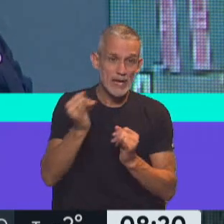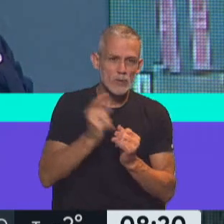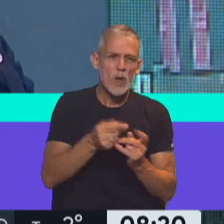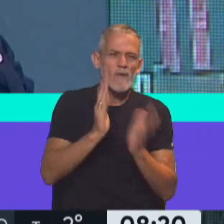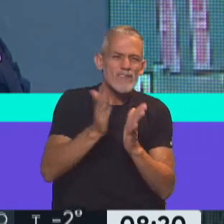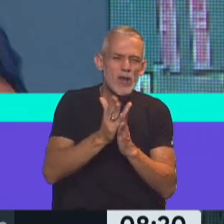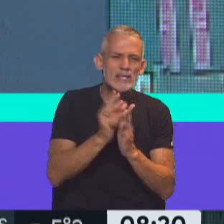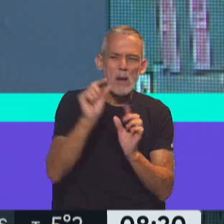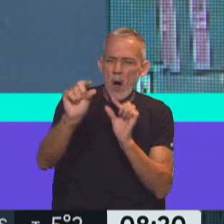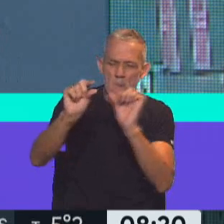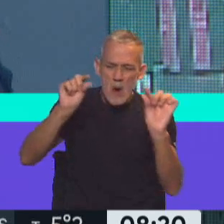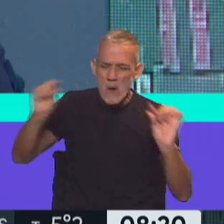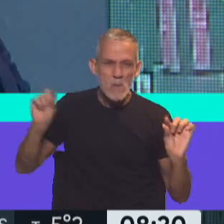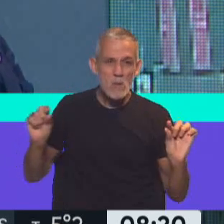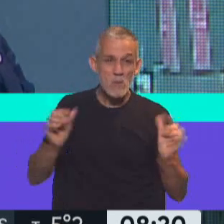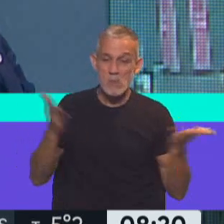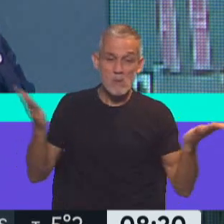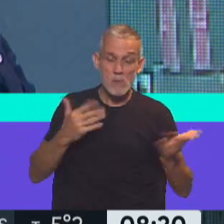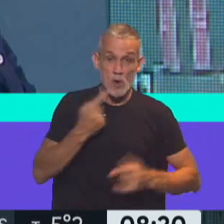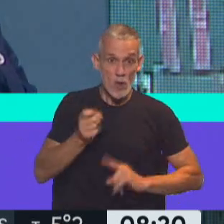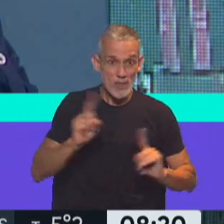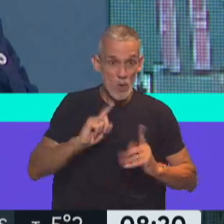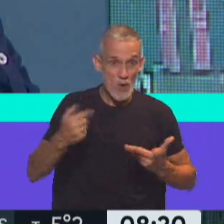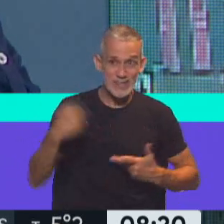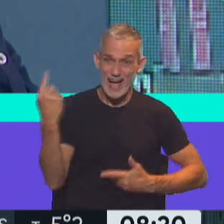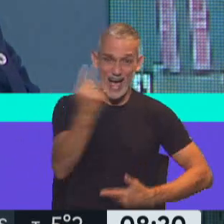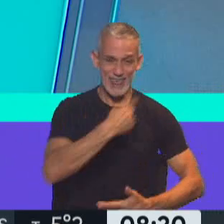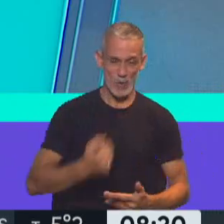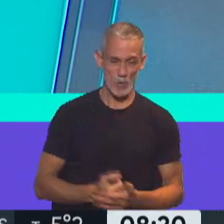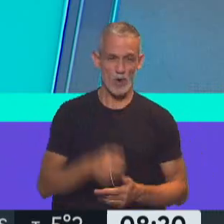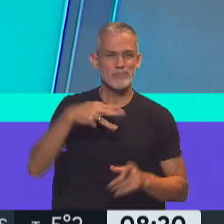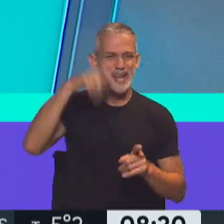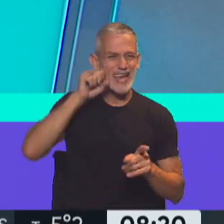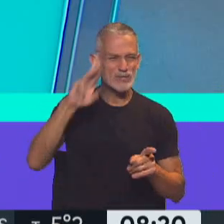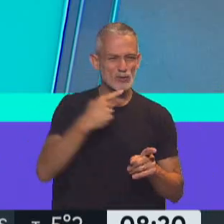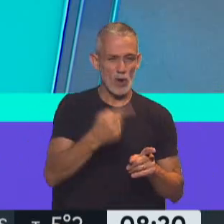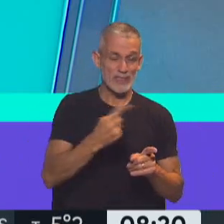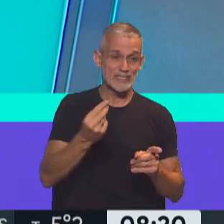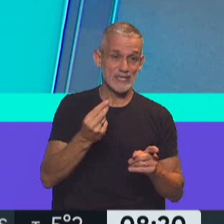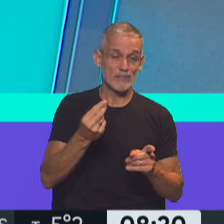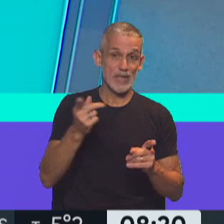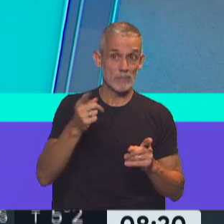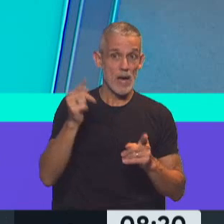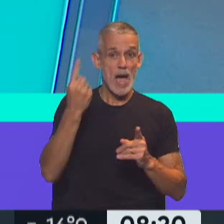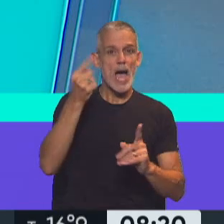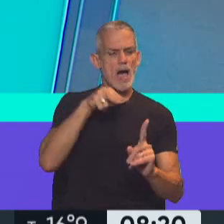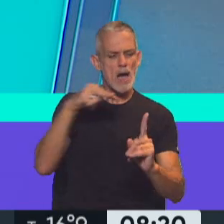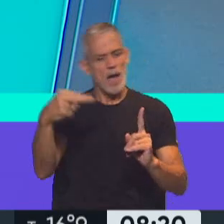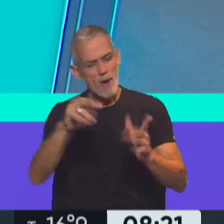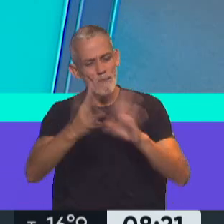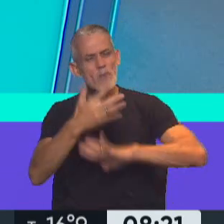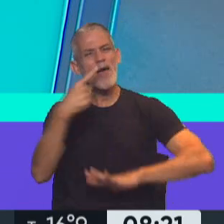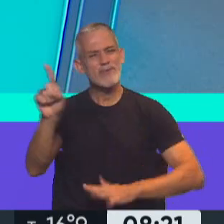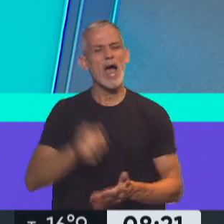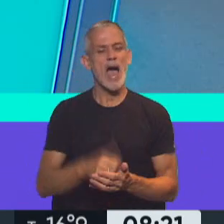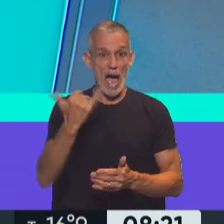microviolencia, si se quiere, o formas de violencia que ni siquiera las registramos como tales. Es bueno mirarlo desde el punto de vista en que lo estás planteando, porque por un lado hay